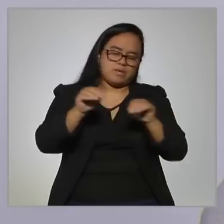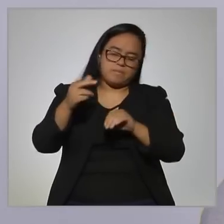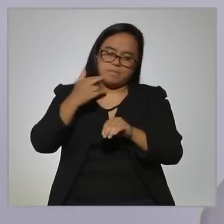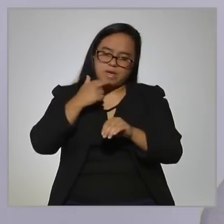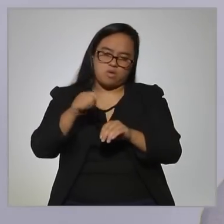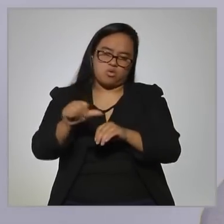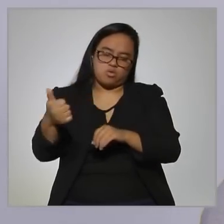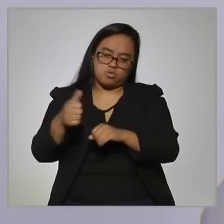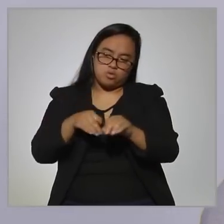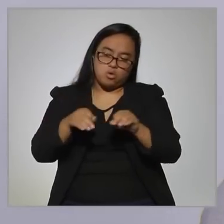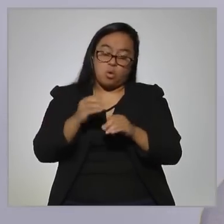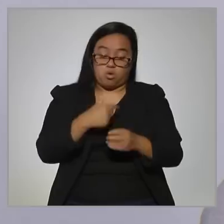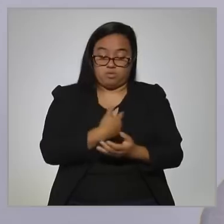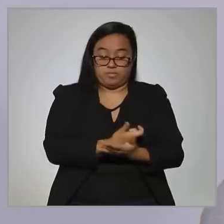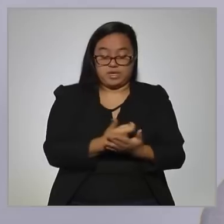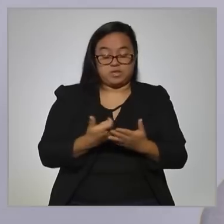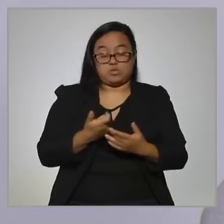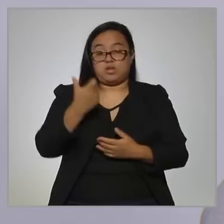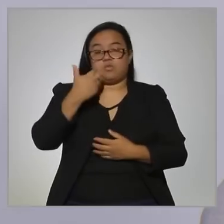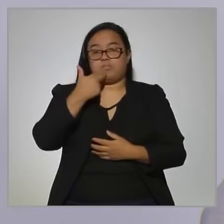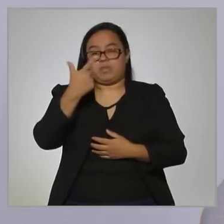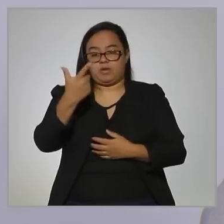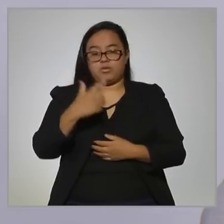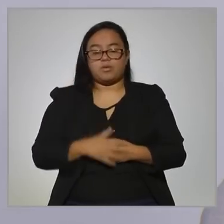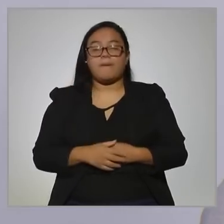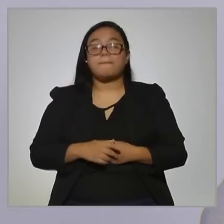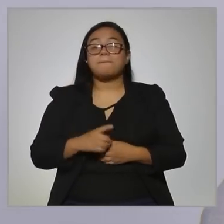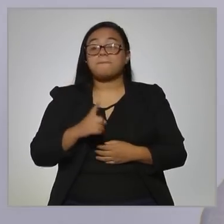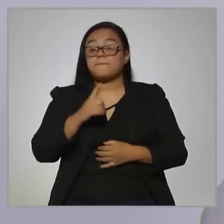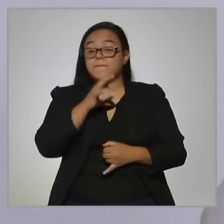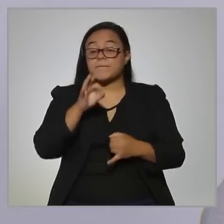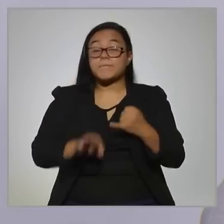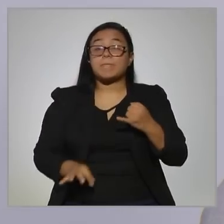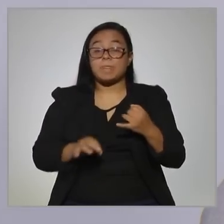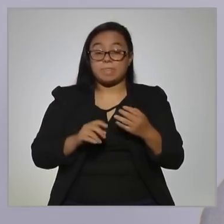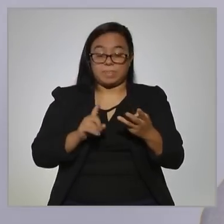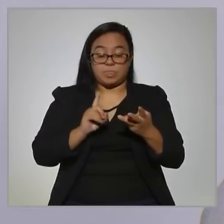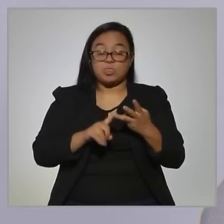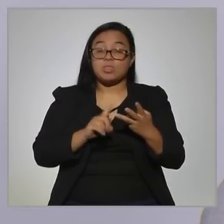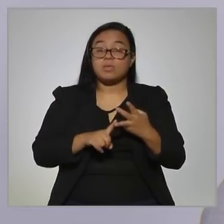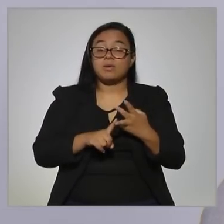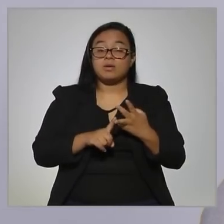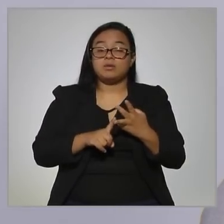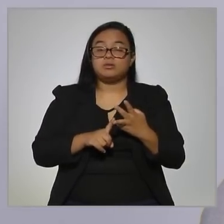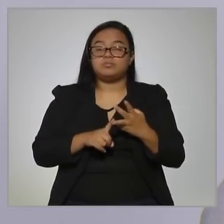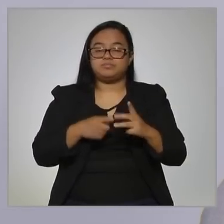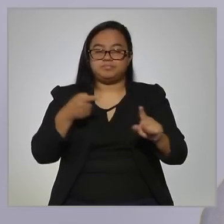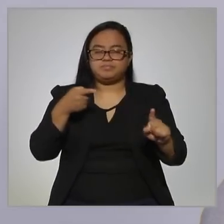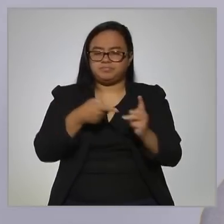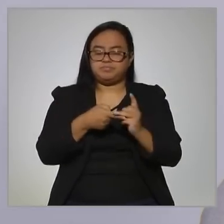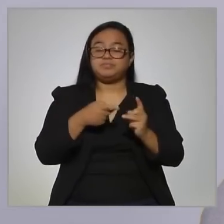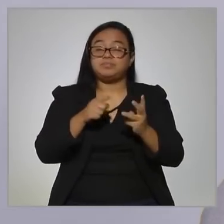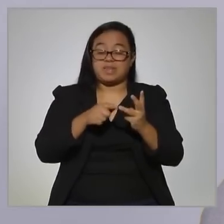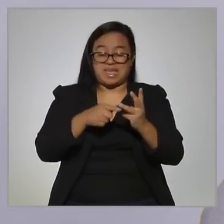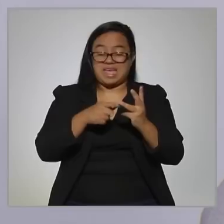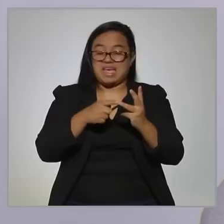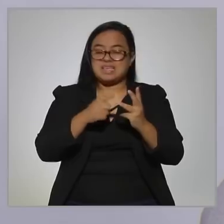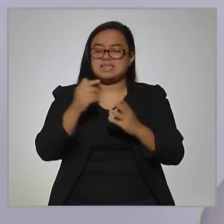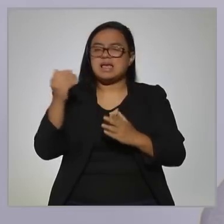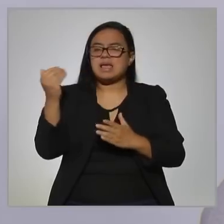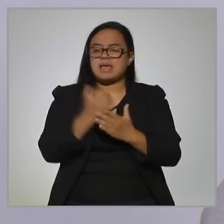mi sueldo. Y finalmente, el eje que de hecho está contemplado como el eje que menos